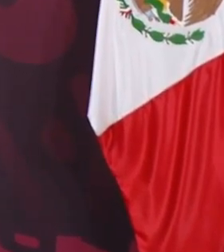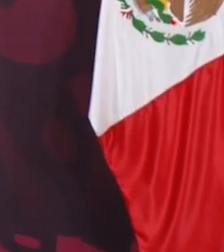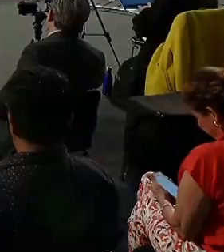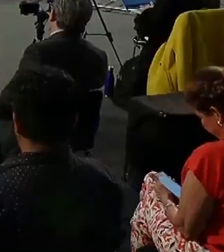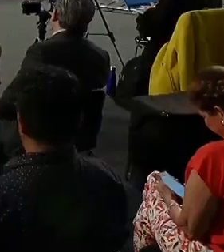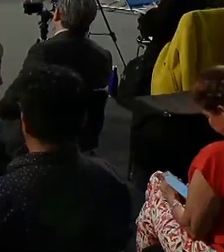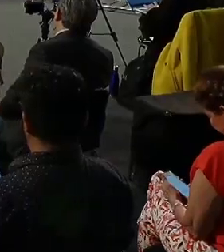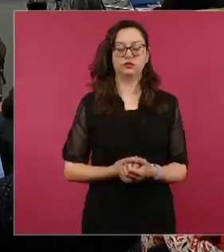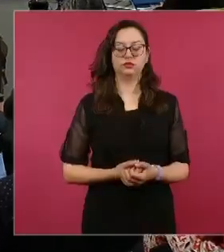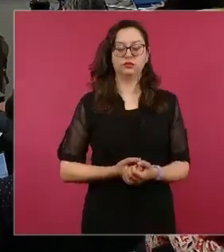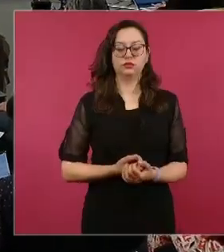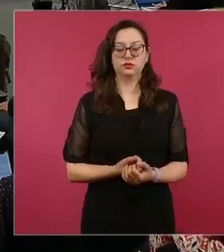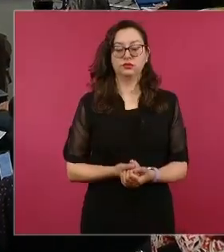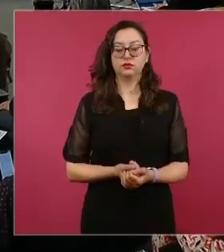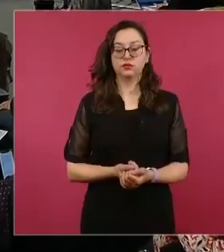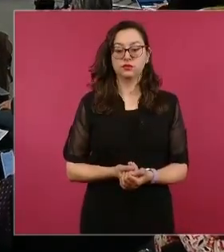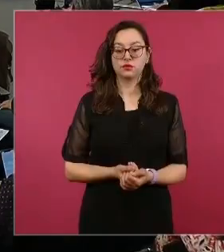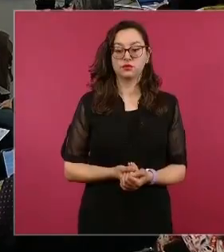que